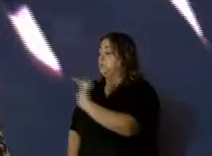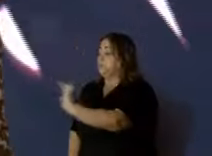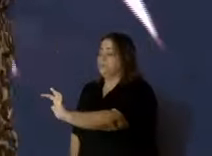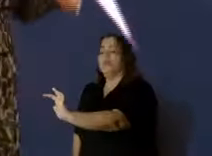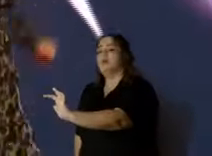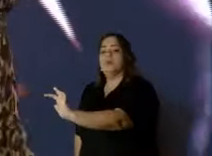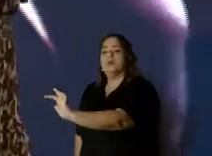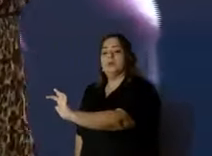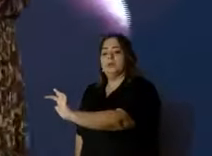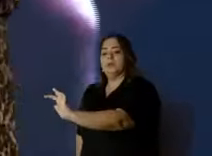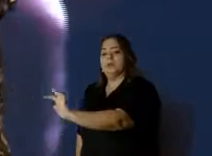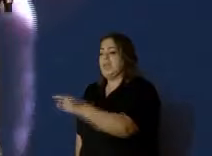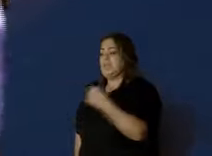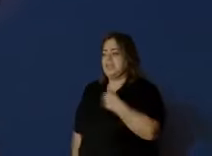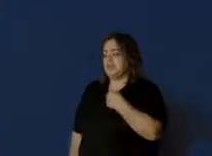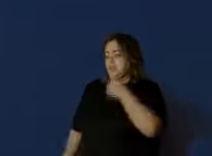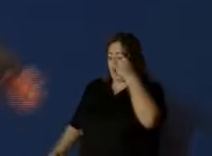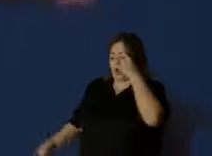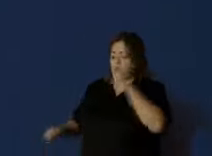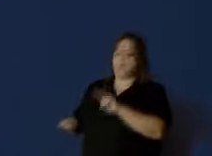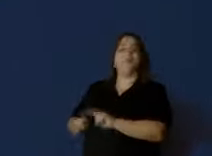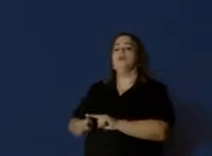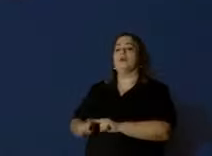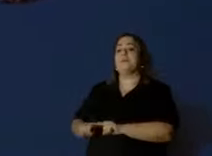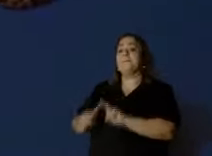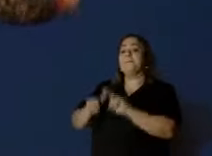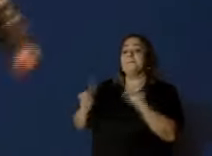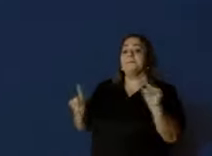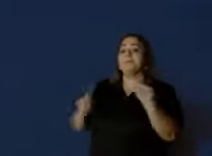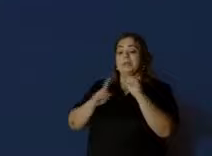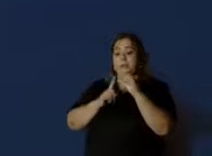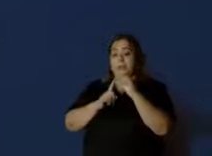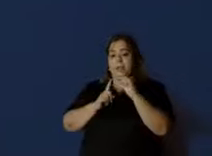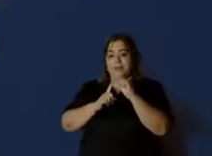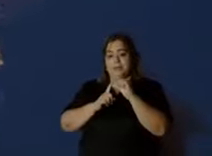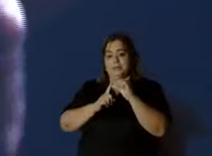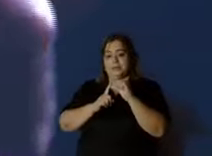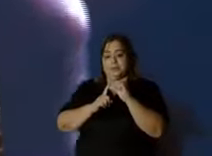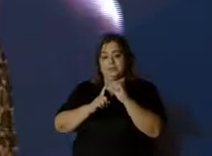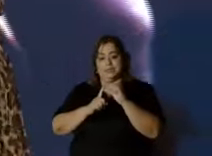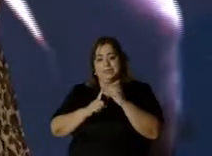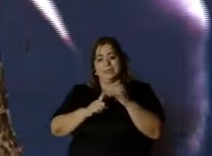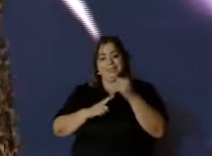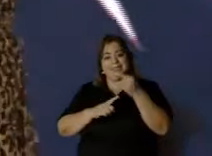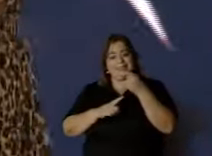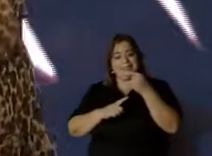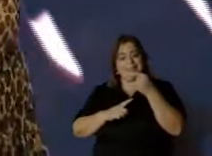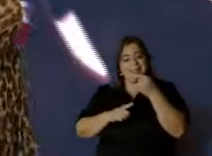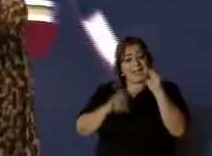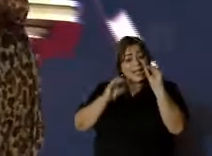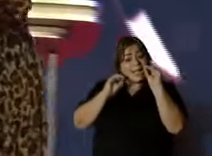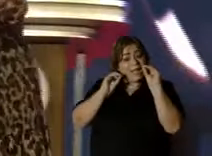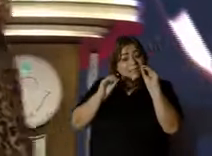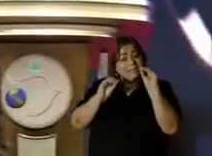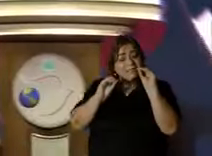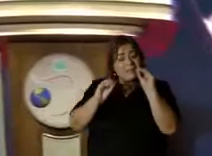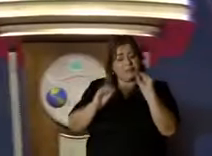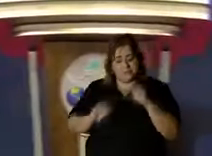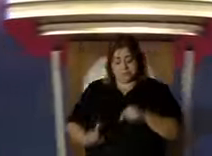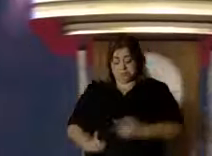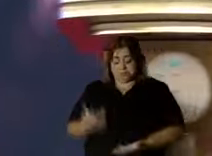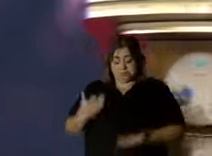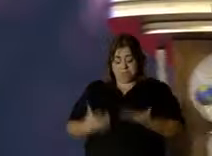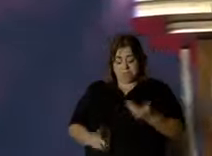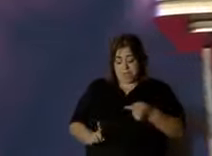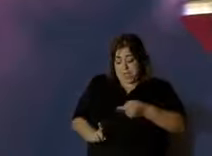él no consintió, pero hay una palabra que ya él había enseñado y ella quizás no le escuchó, pero